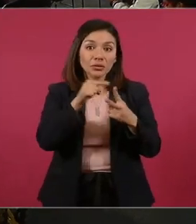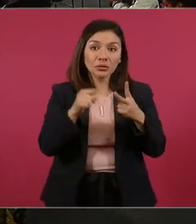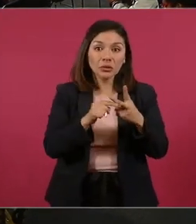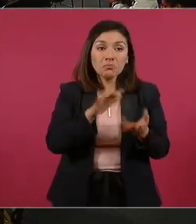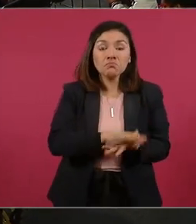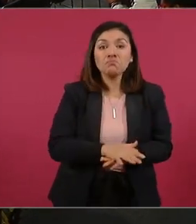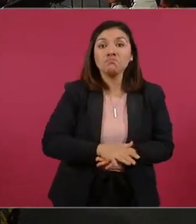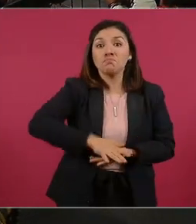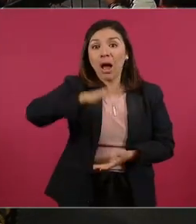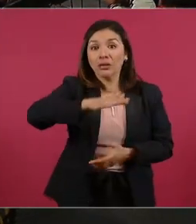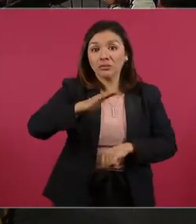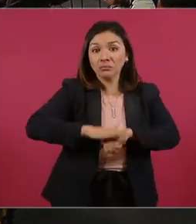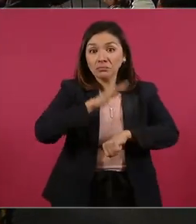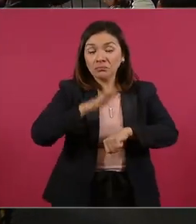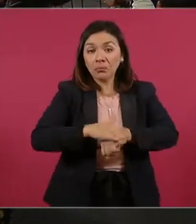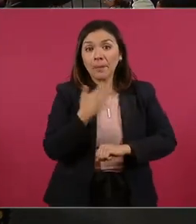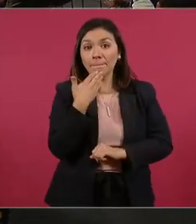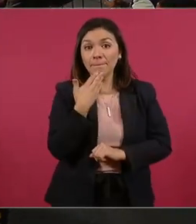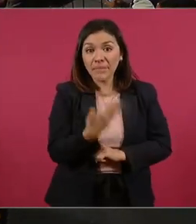mayoría calificada,